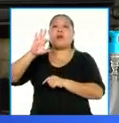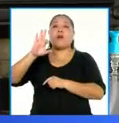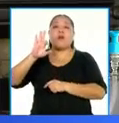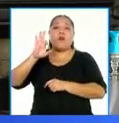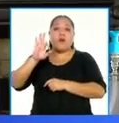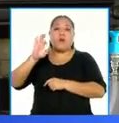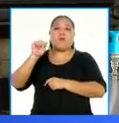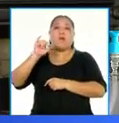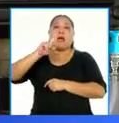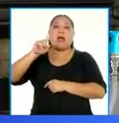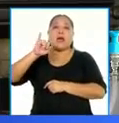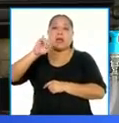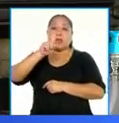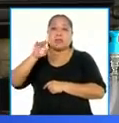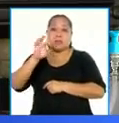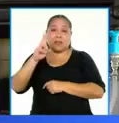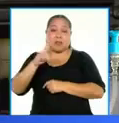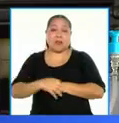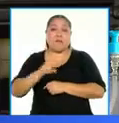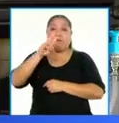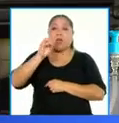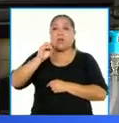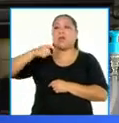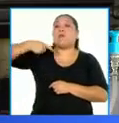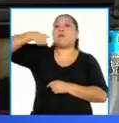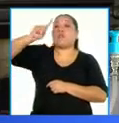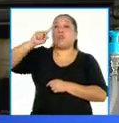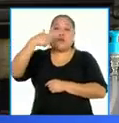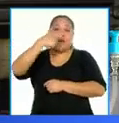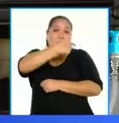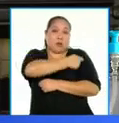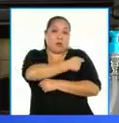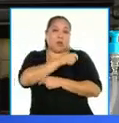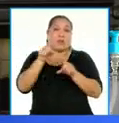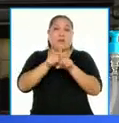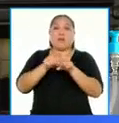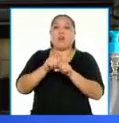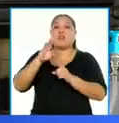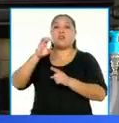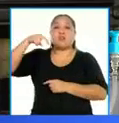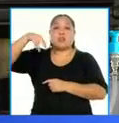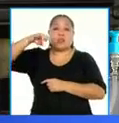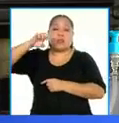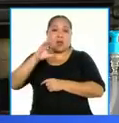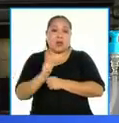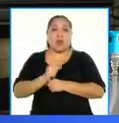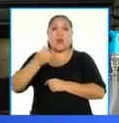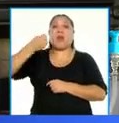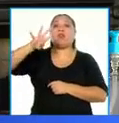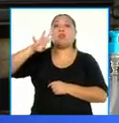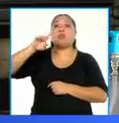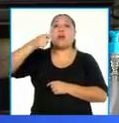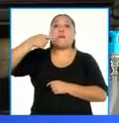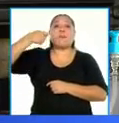Pfizer por un total de 20 millones de vacunas y AstraZeneca por 14 millones